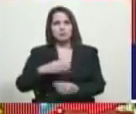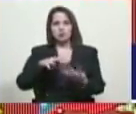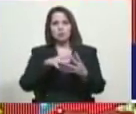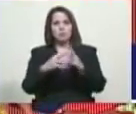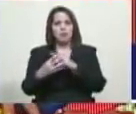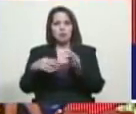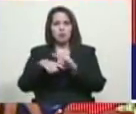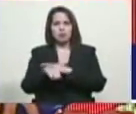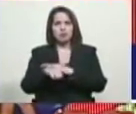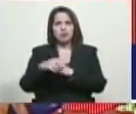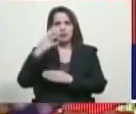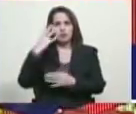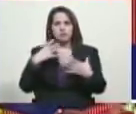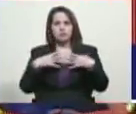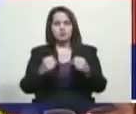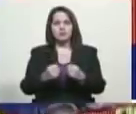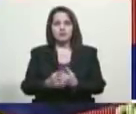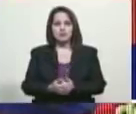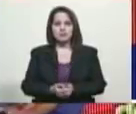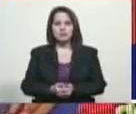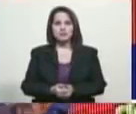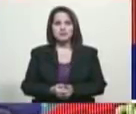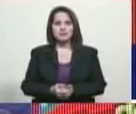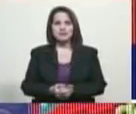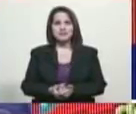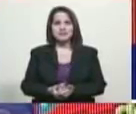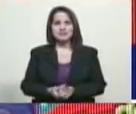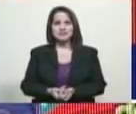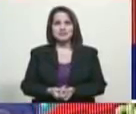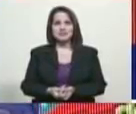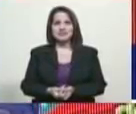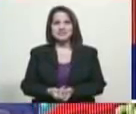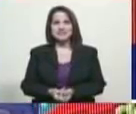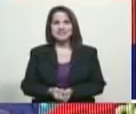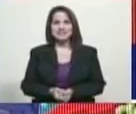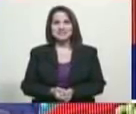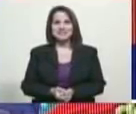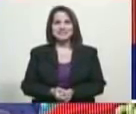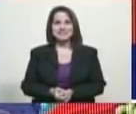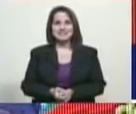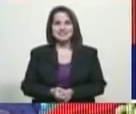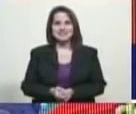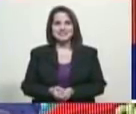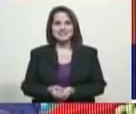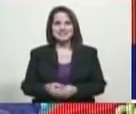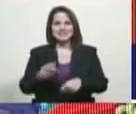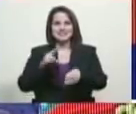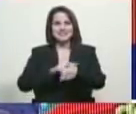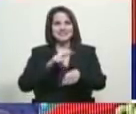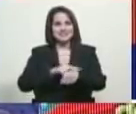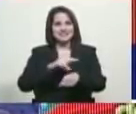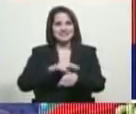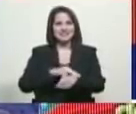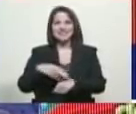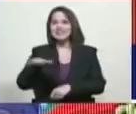Salud, que le llevó por primera vez el médico, la médica, a la